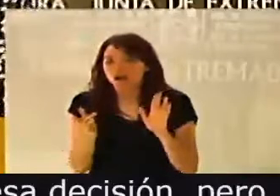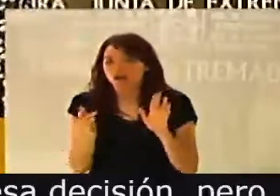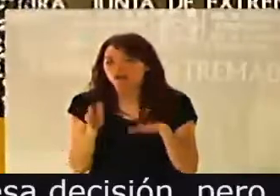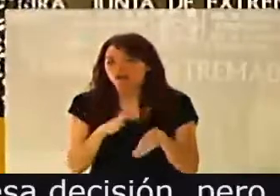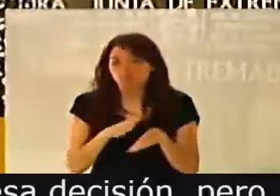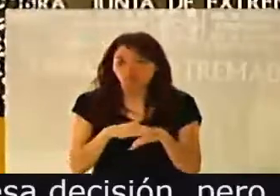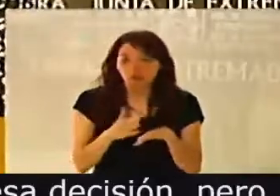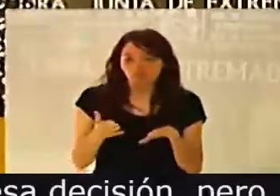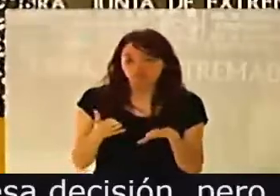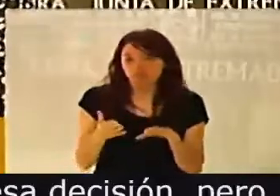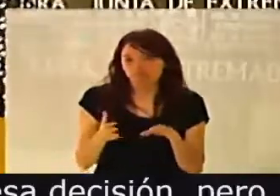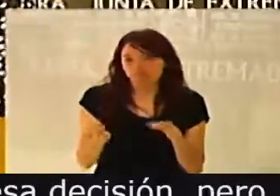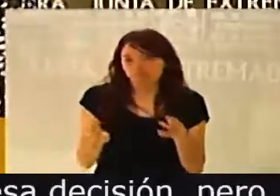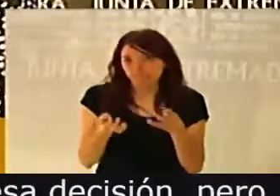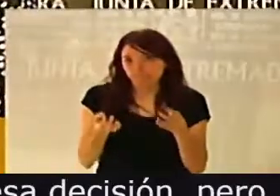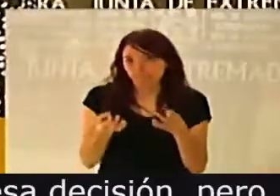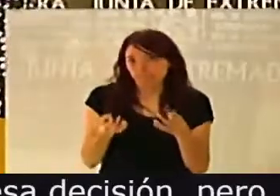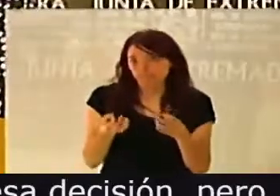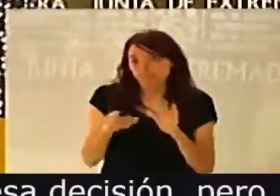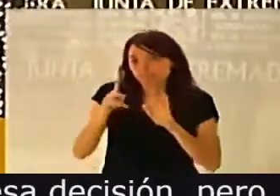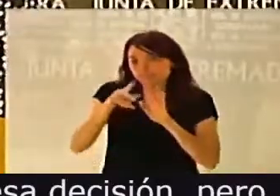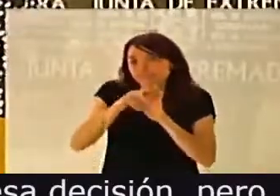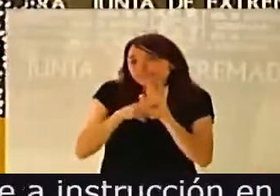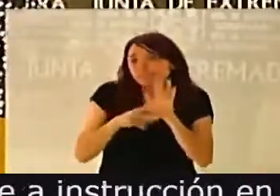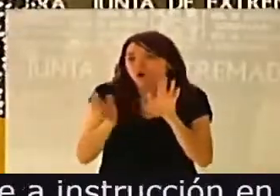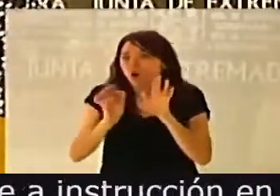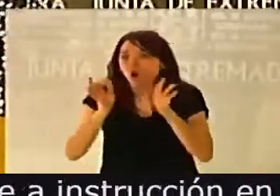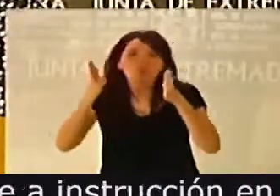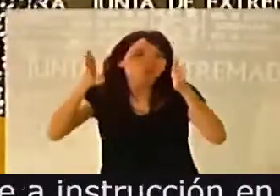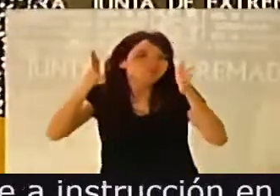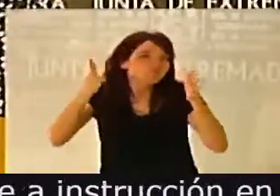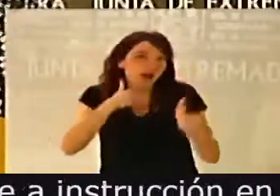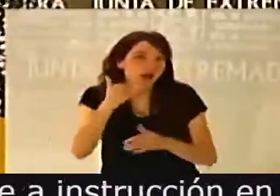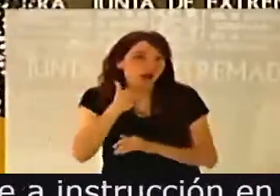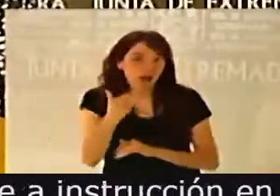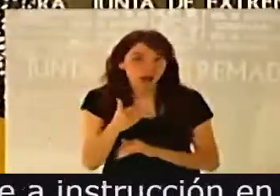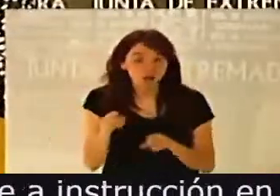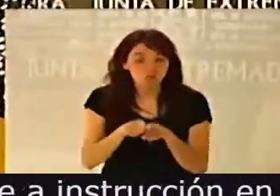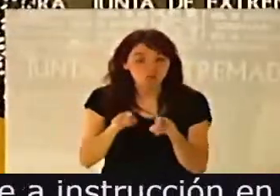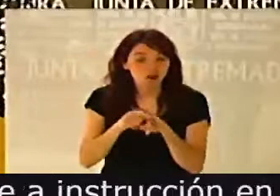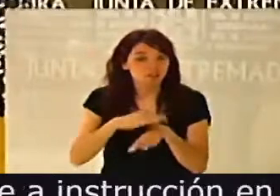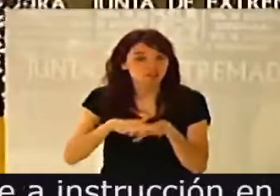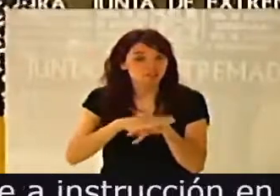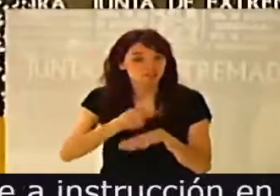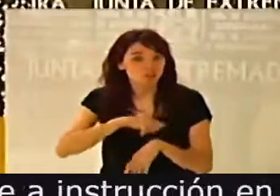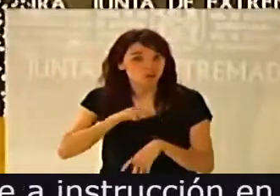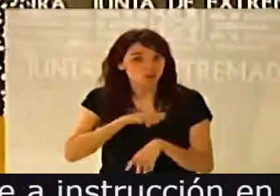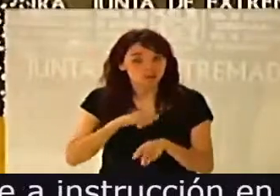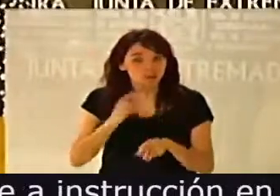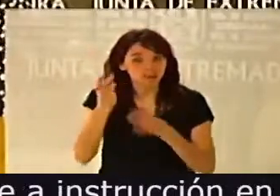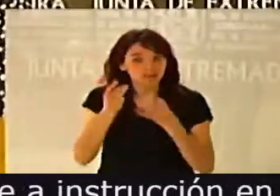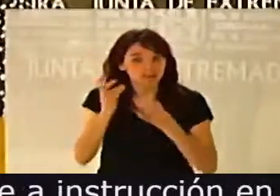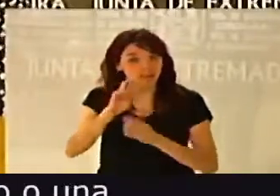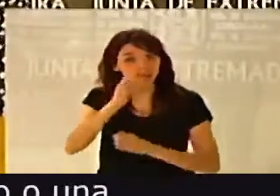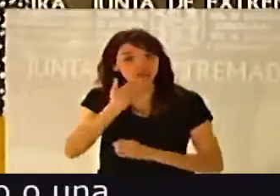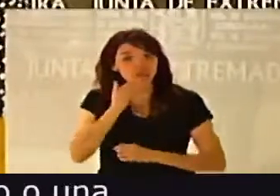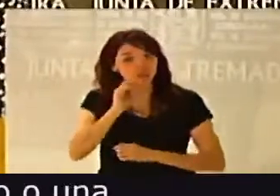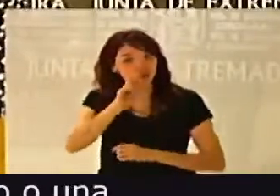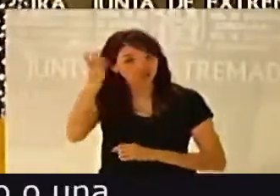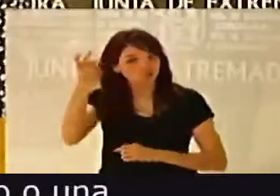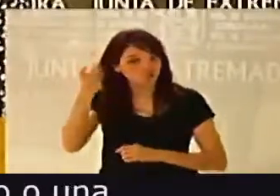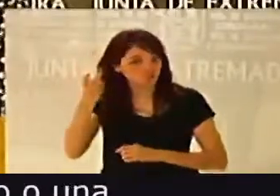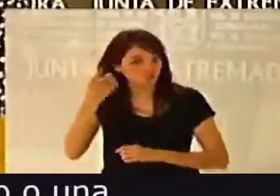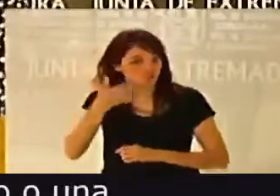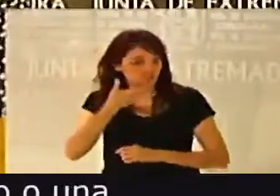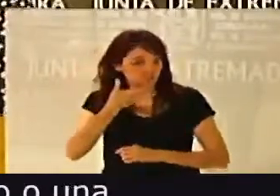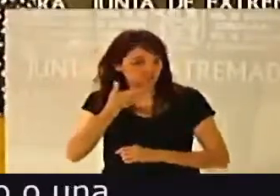término formal de la palabra, sino un catálogo, una recomendación, como está haciendo el Gobierno de España para otras actividades recreativas sobre las que todavía hay